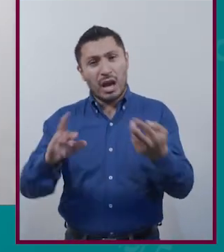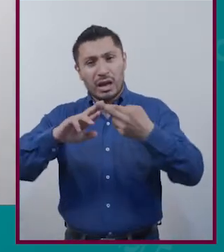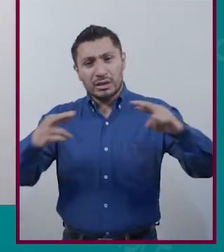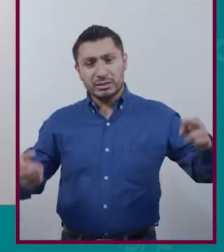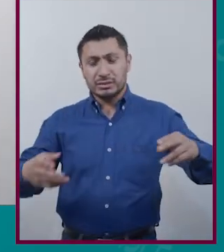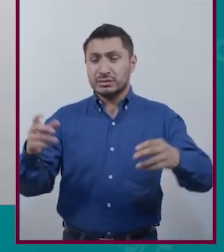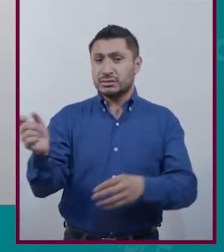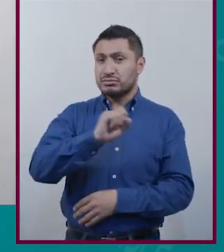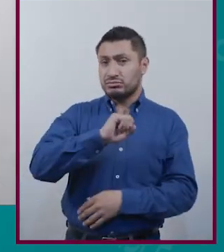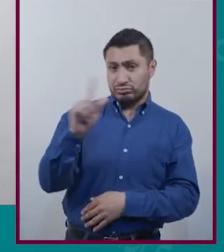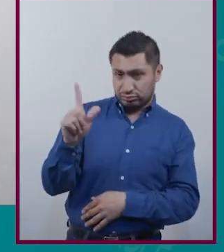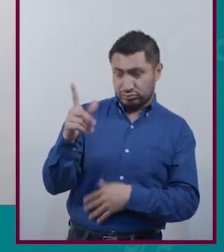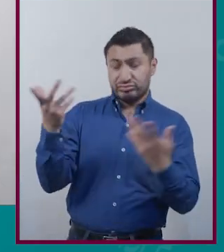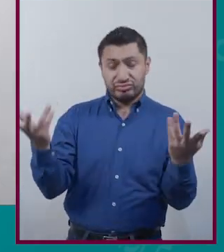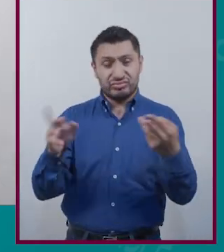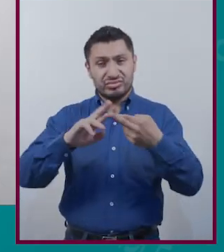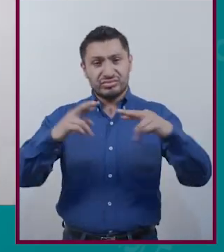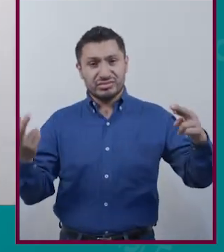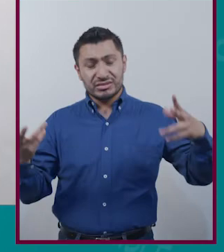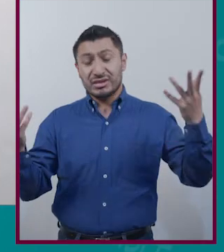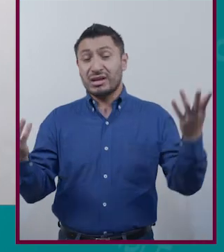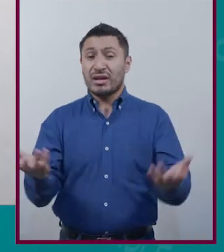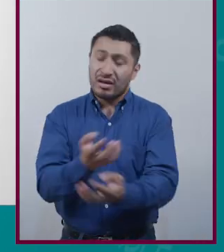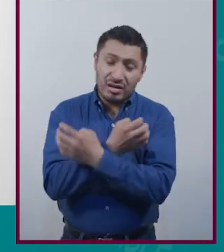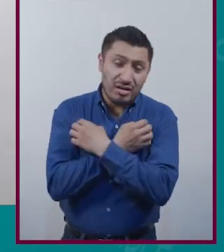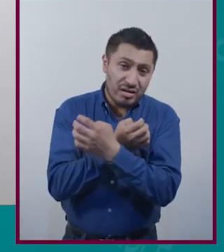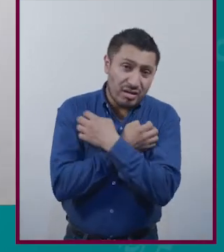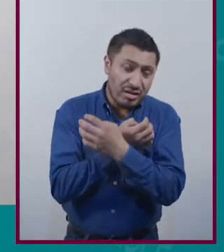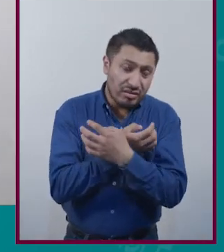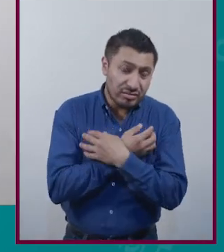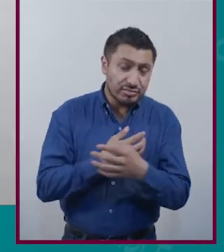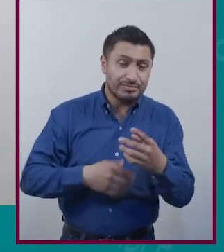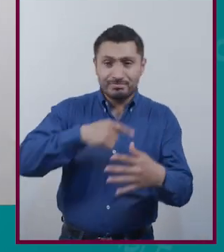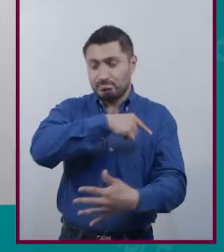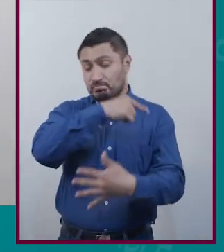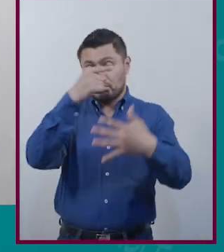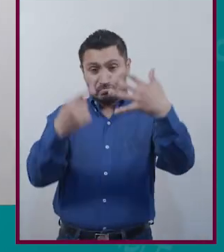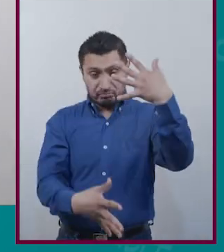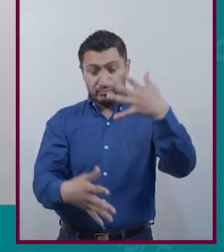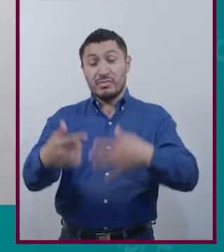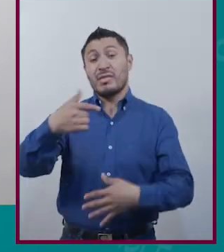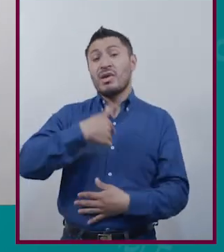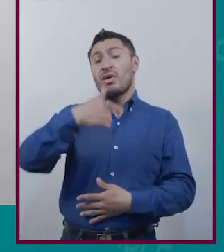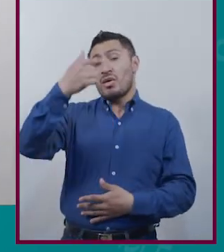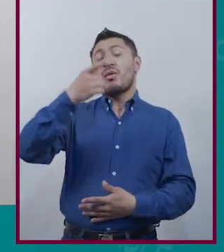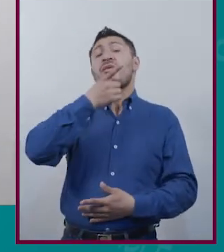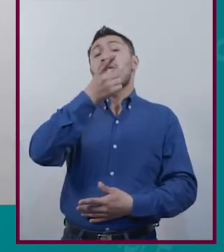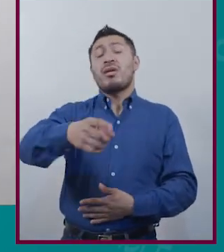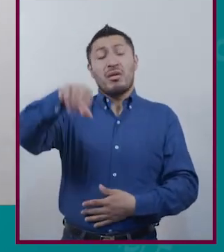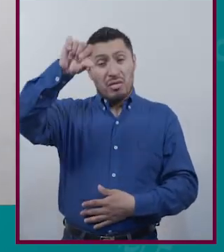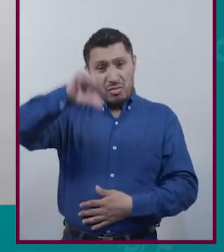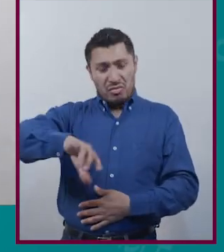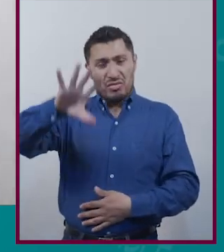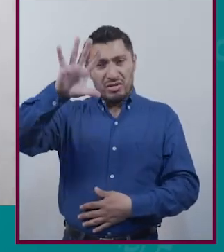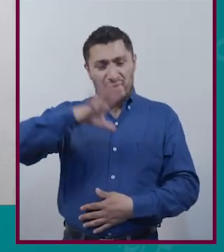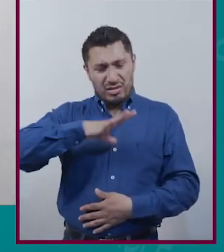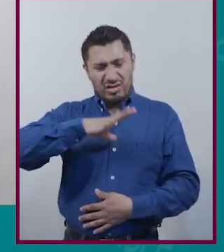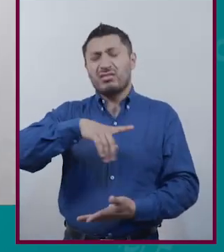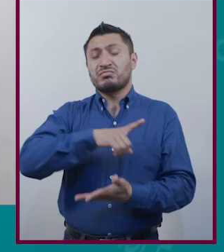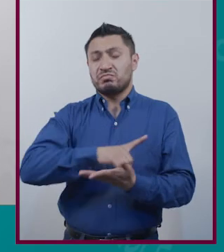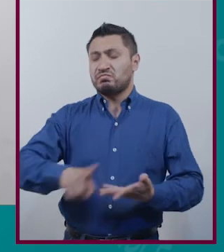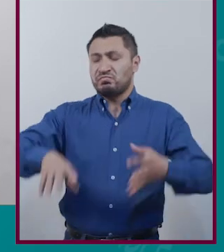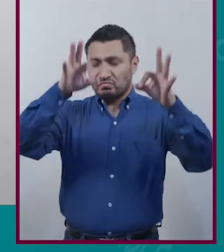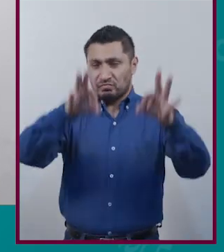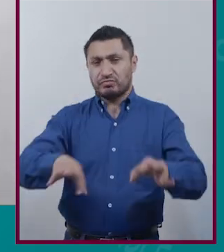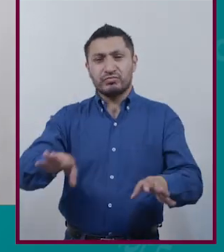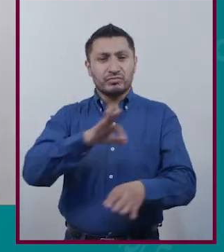relación profesional, de relación educativa. Yo sostengo que hoy, con pleno derecho, podríamos